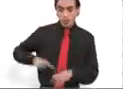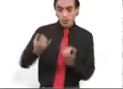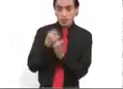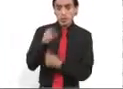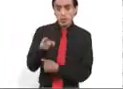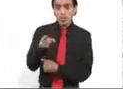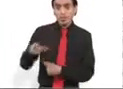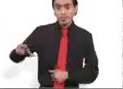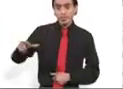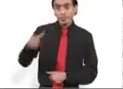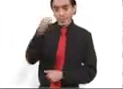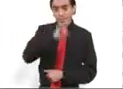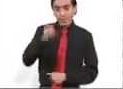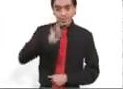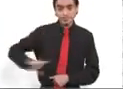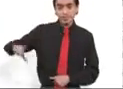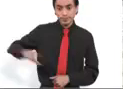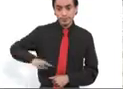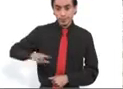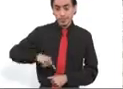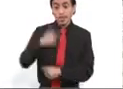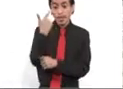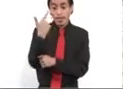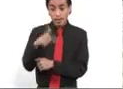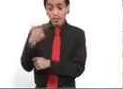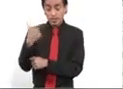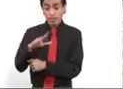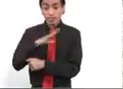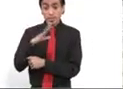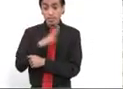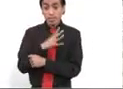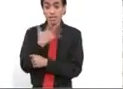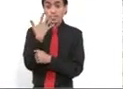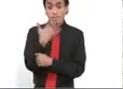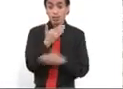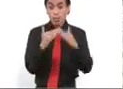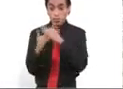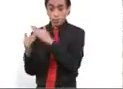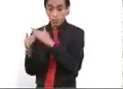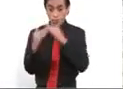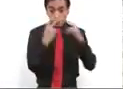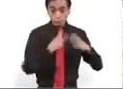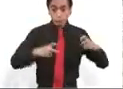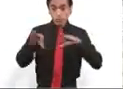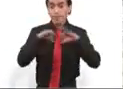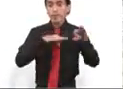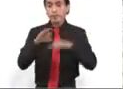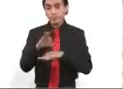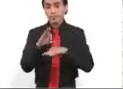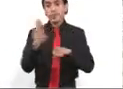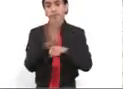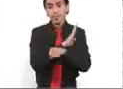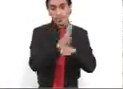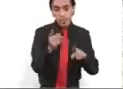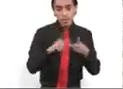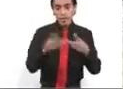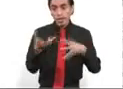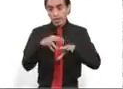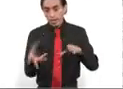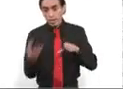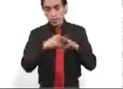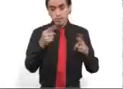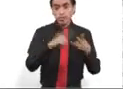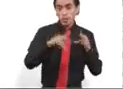y a las 12 son 5 mesas de trabajo, una sobre bienestar, inclusión, otra sobre